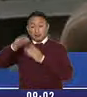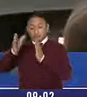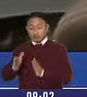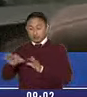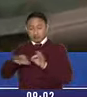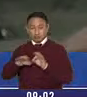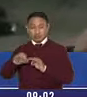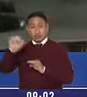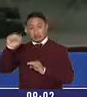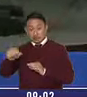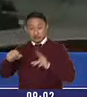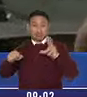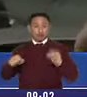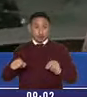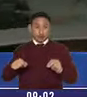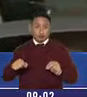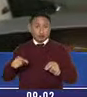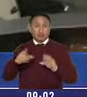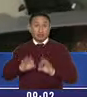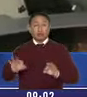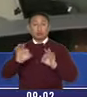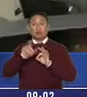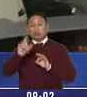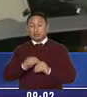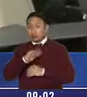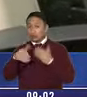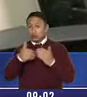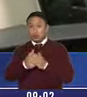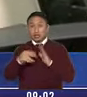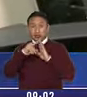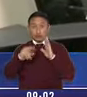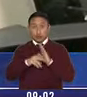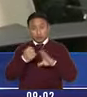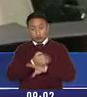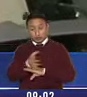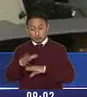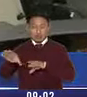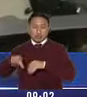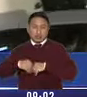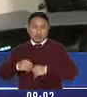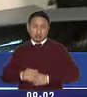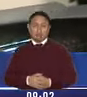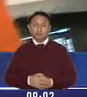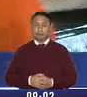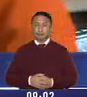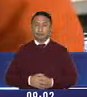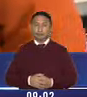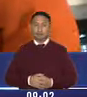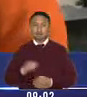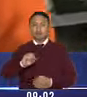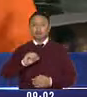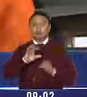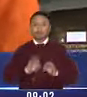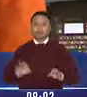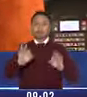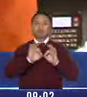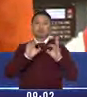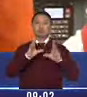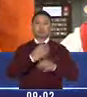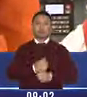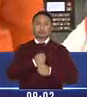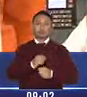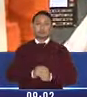que no se puede hacer. Es importante que la ciudadanía acate todas las normas, siga todas las señalizaciones. Sí, es importante por temas de seguridad